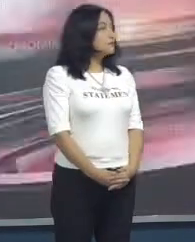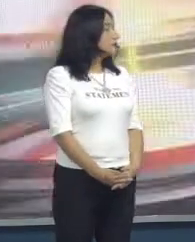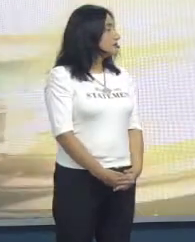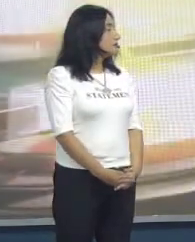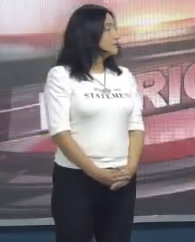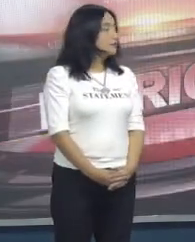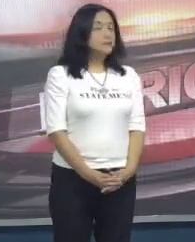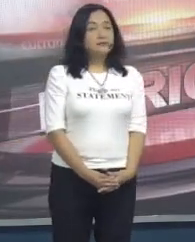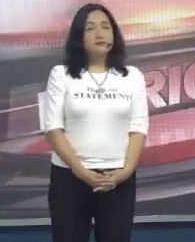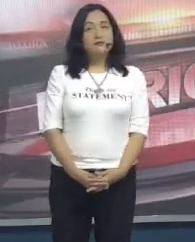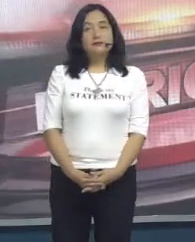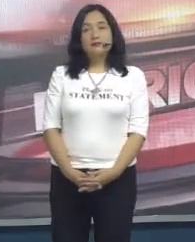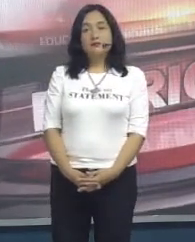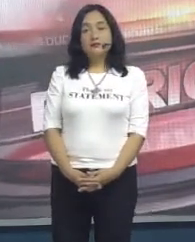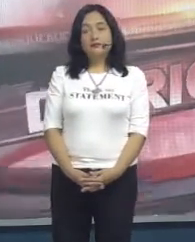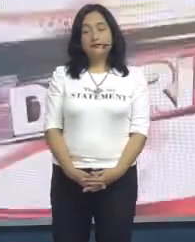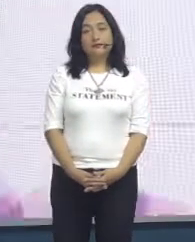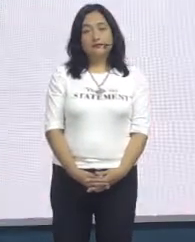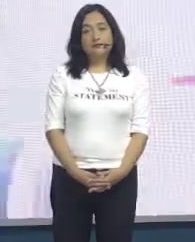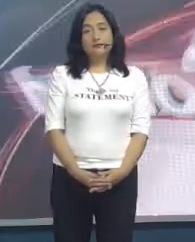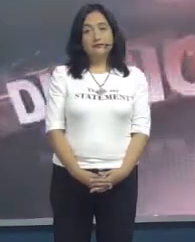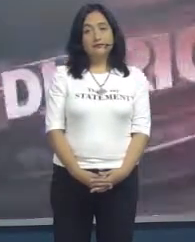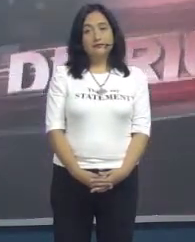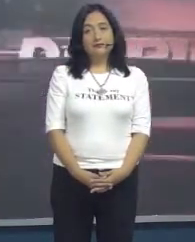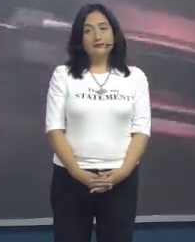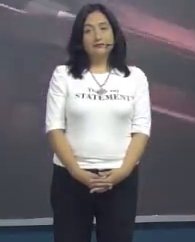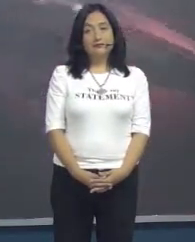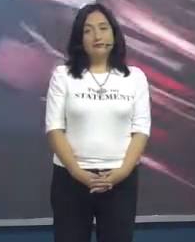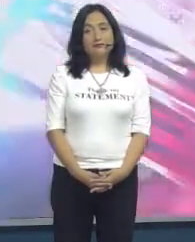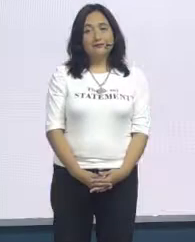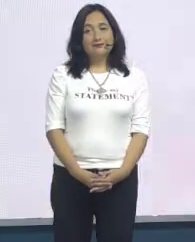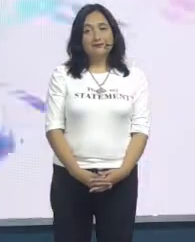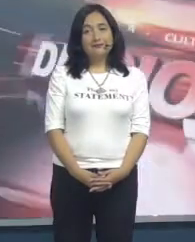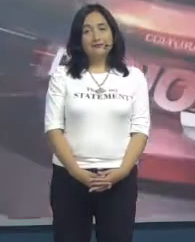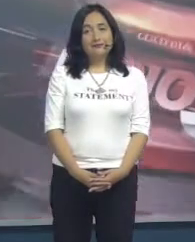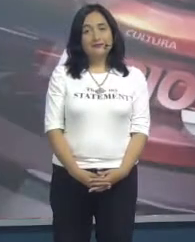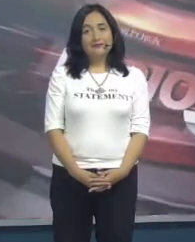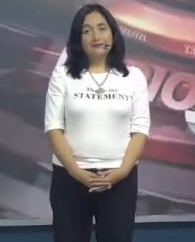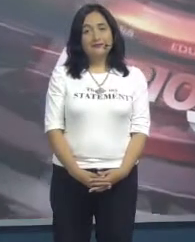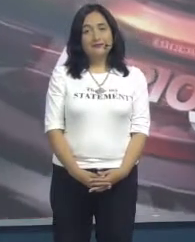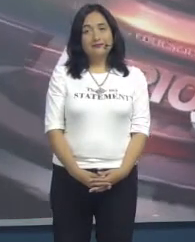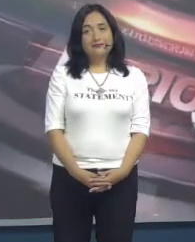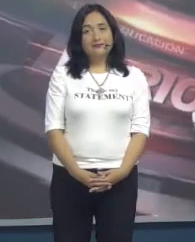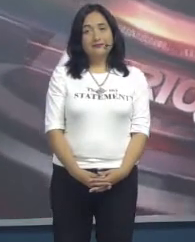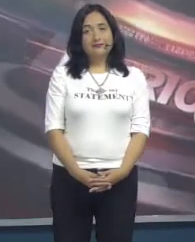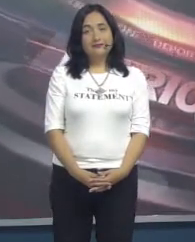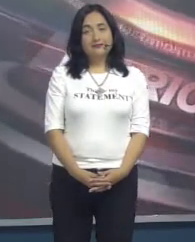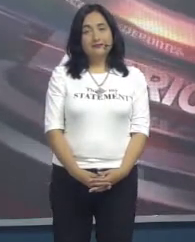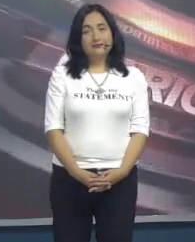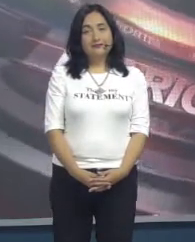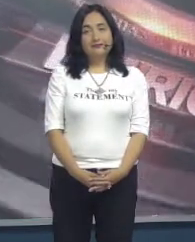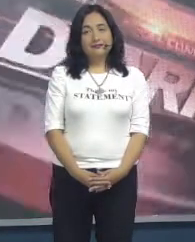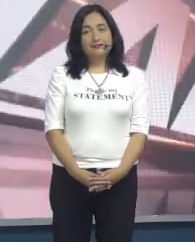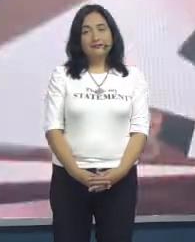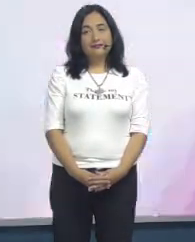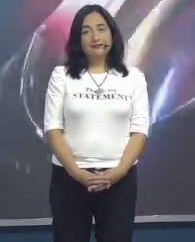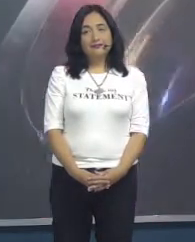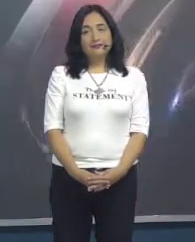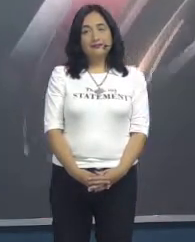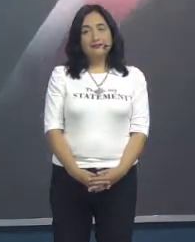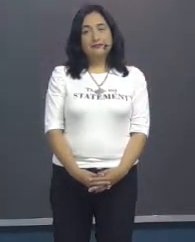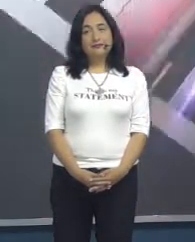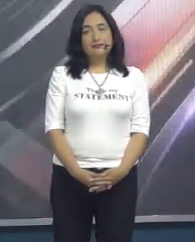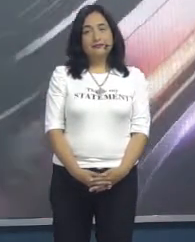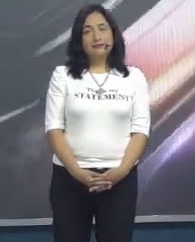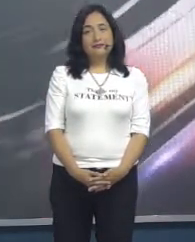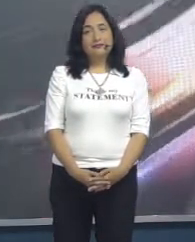pago y se ahorraba los intereses? Eso siempre está. Eso sí, siempre sigue está. Vigente. Eso